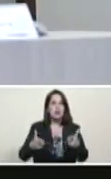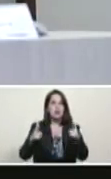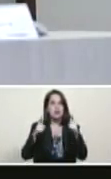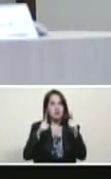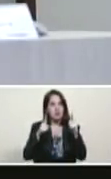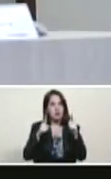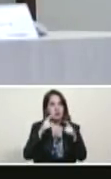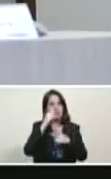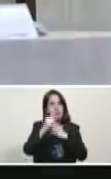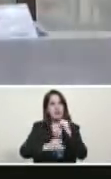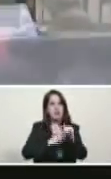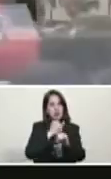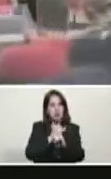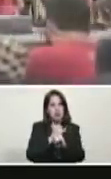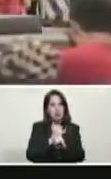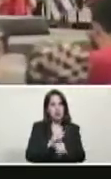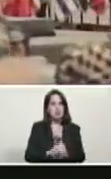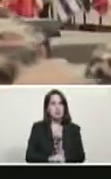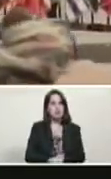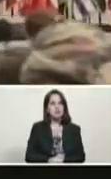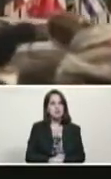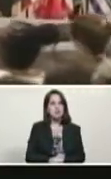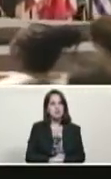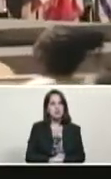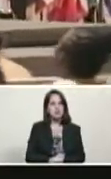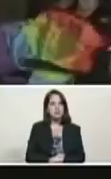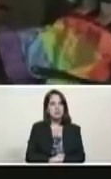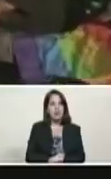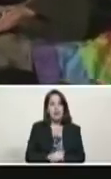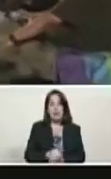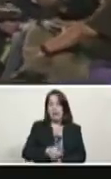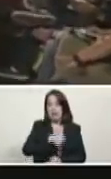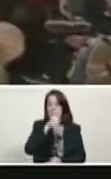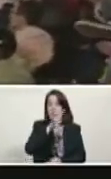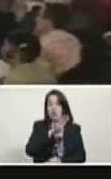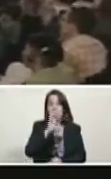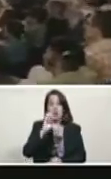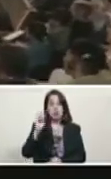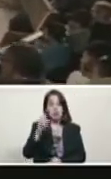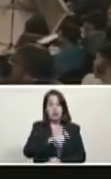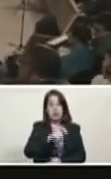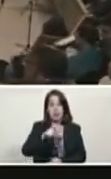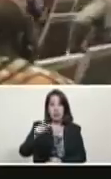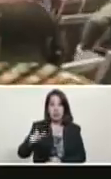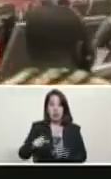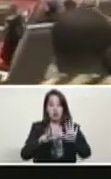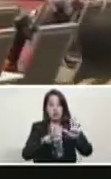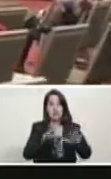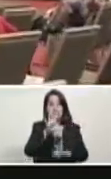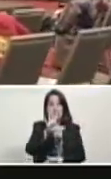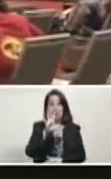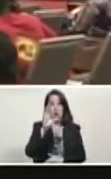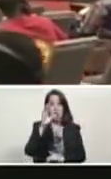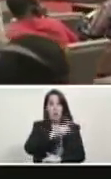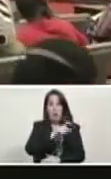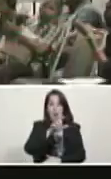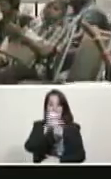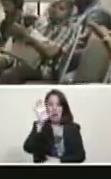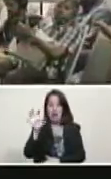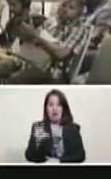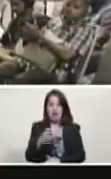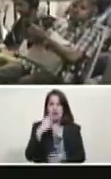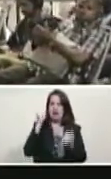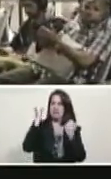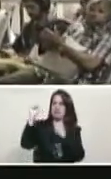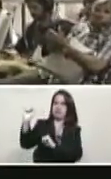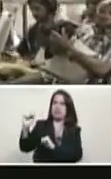e internacionalistas más de 400 delegados y delegadas de 85 países del mundo rechazan la